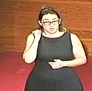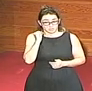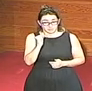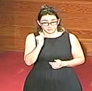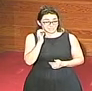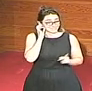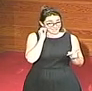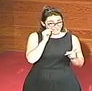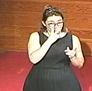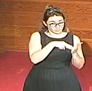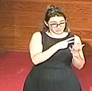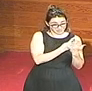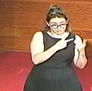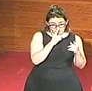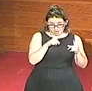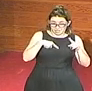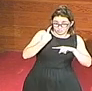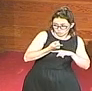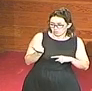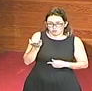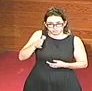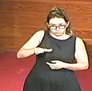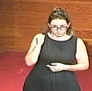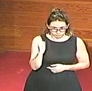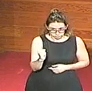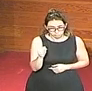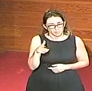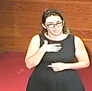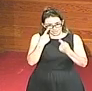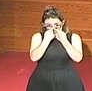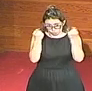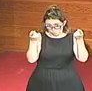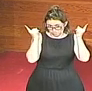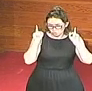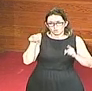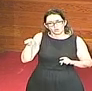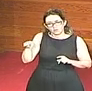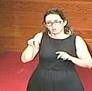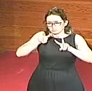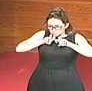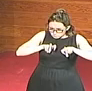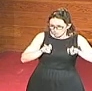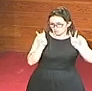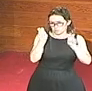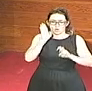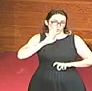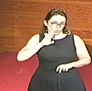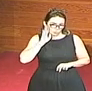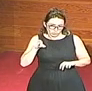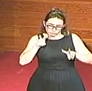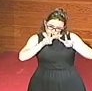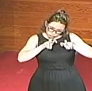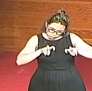tarde que a Dafne, en 2018. Era un periodista eslovaco, conocido por sus investigaciones sobre corrupción para un portal